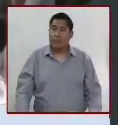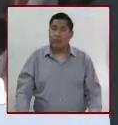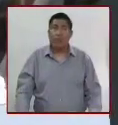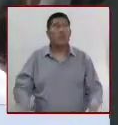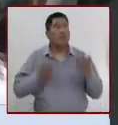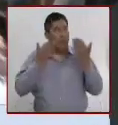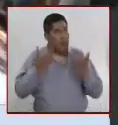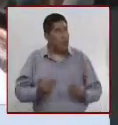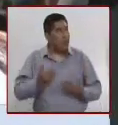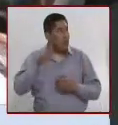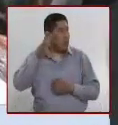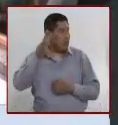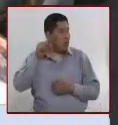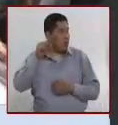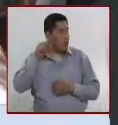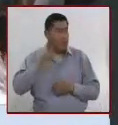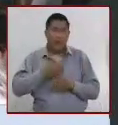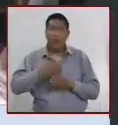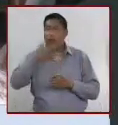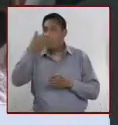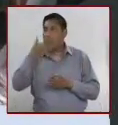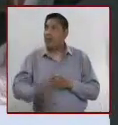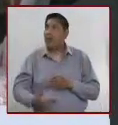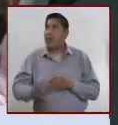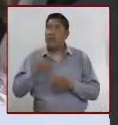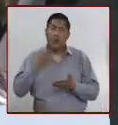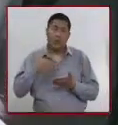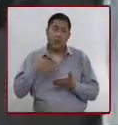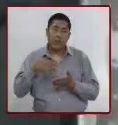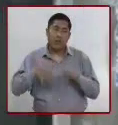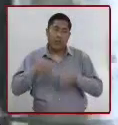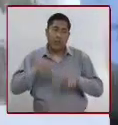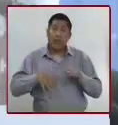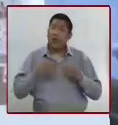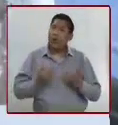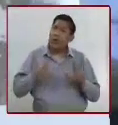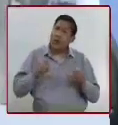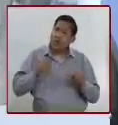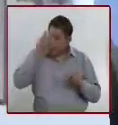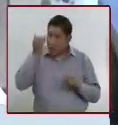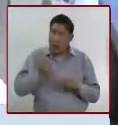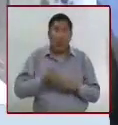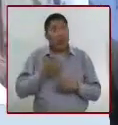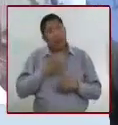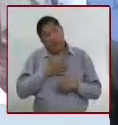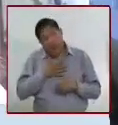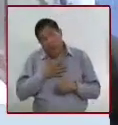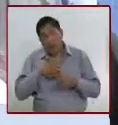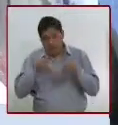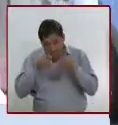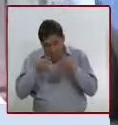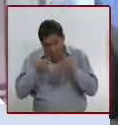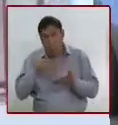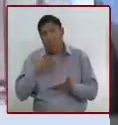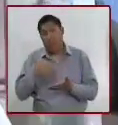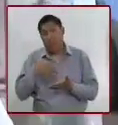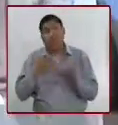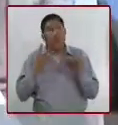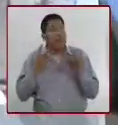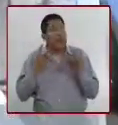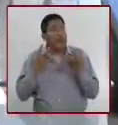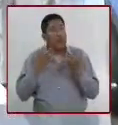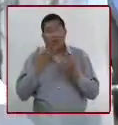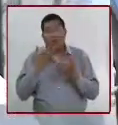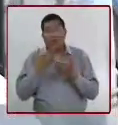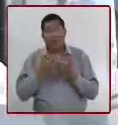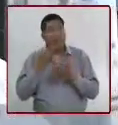Por ahora no, tal vez cuando acabe mi carrera o algo así. Ya, ¿por qué ahora no? Porque estoy enfocada más en mis estudios y quisiera darle